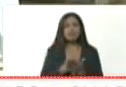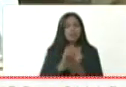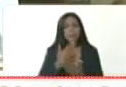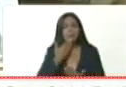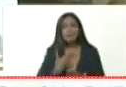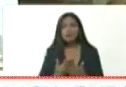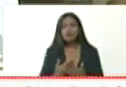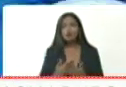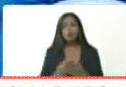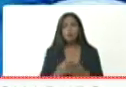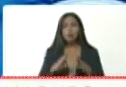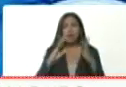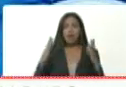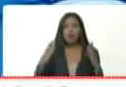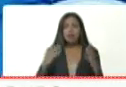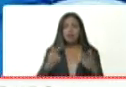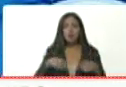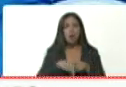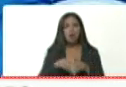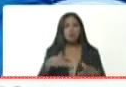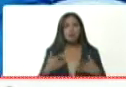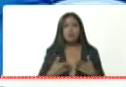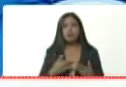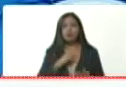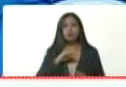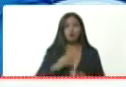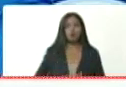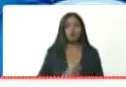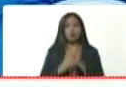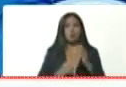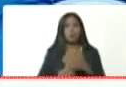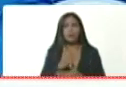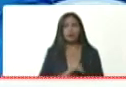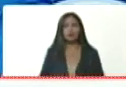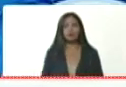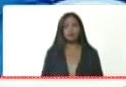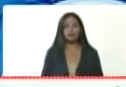para las grandes causas que llevamos adelante